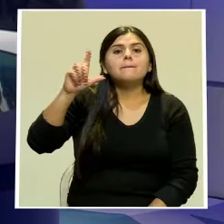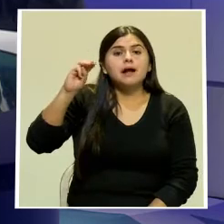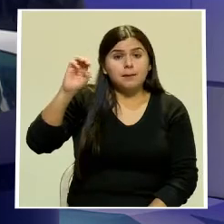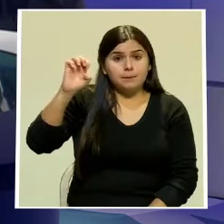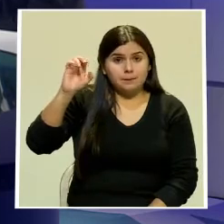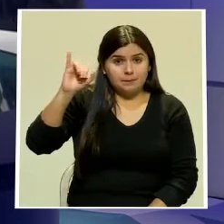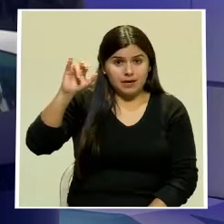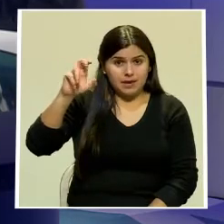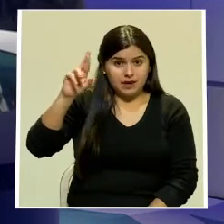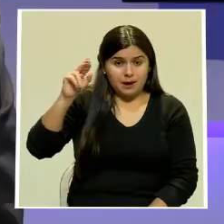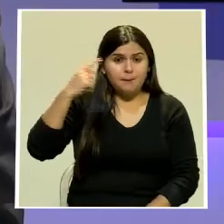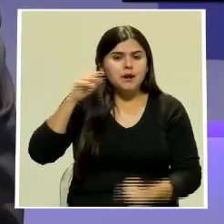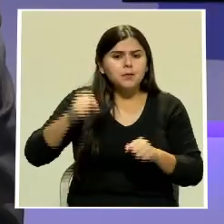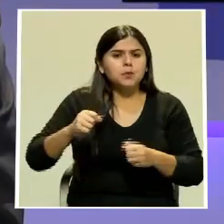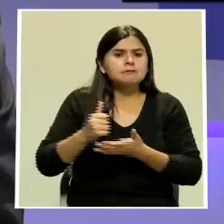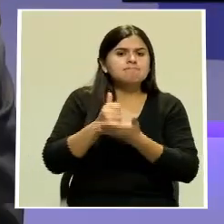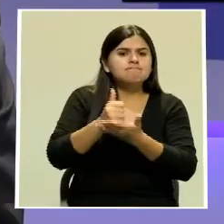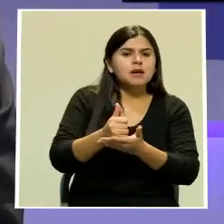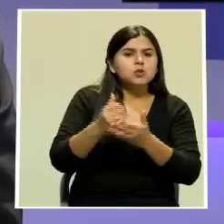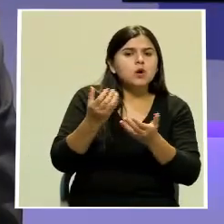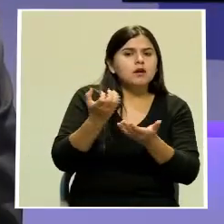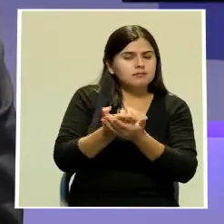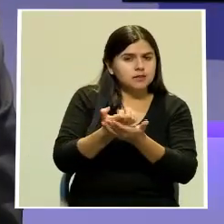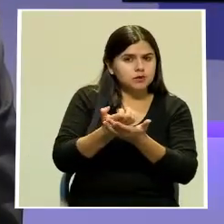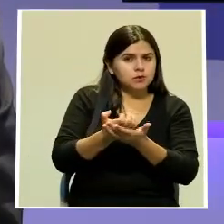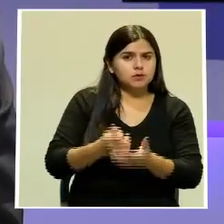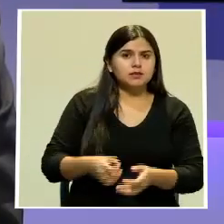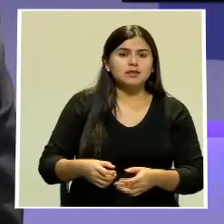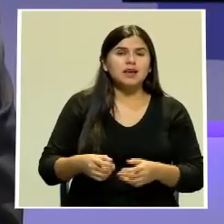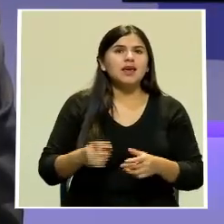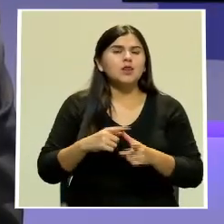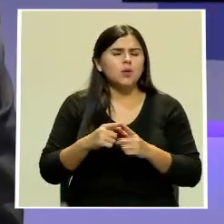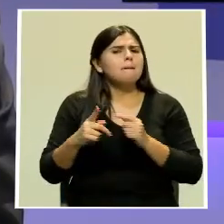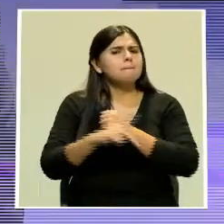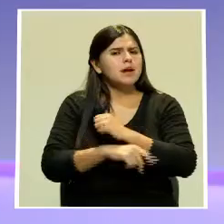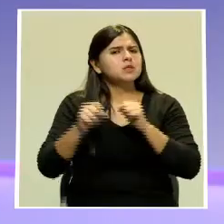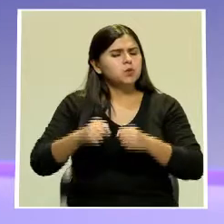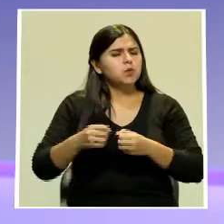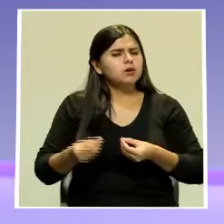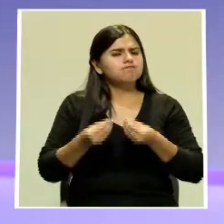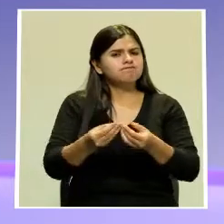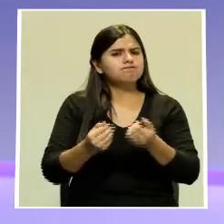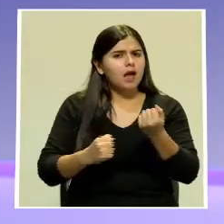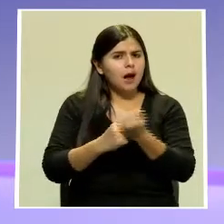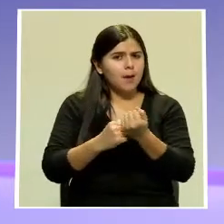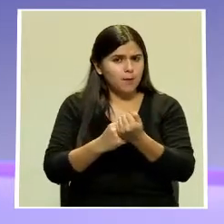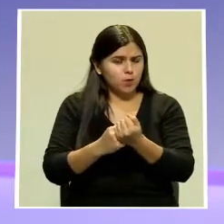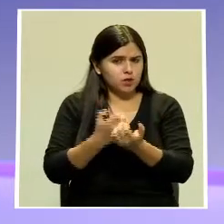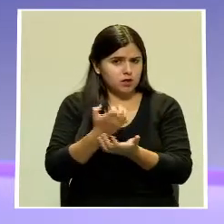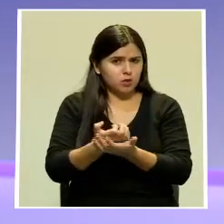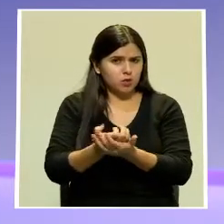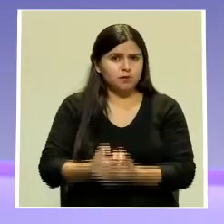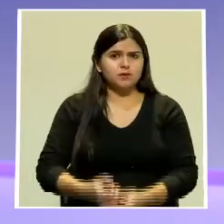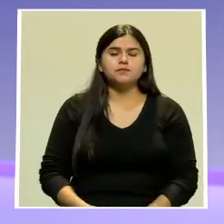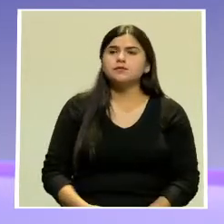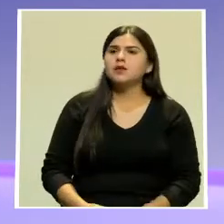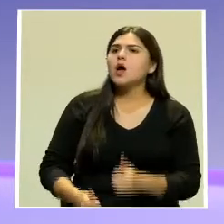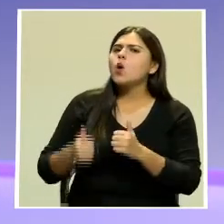salir adelante. Y de ahí, digamos, son las condiciones que el país puede aportarle. ¿Qué pasó con el depósito? El depósito que se